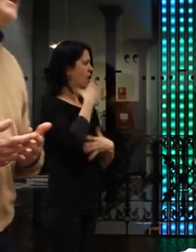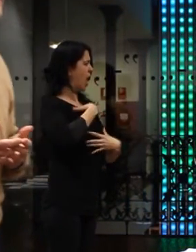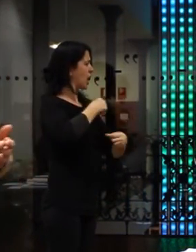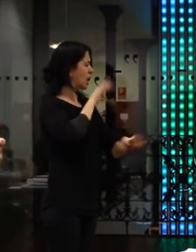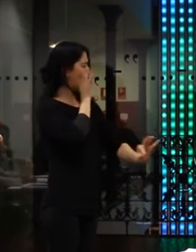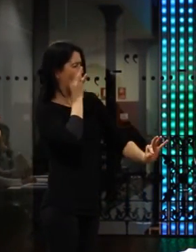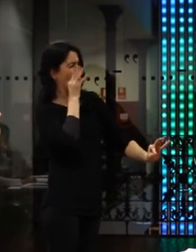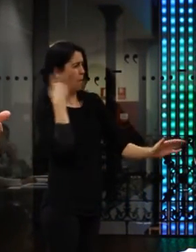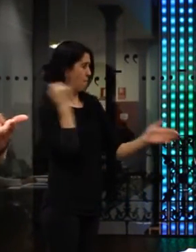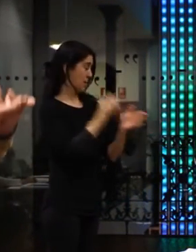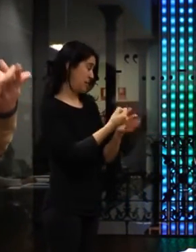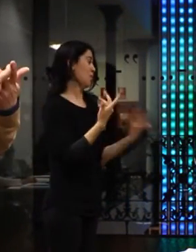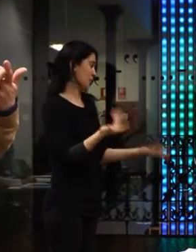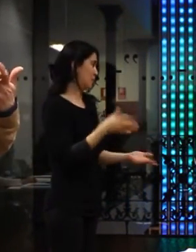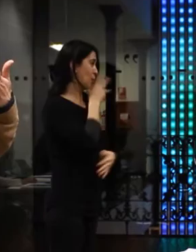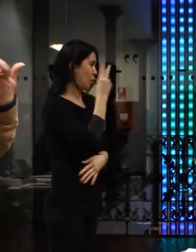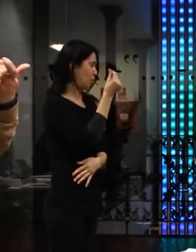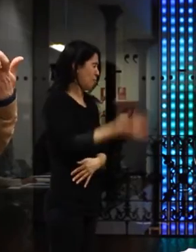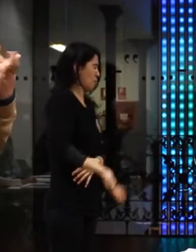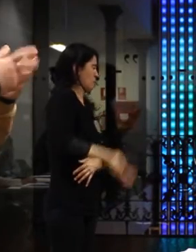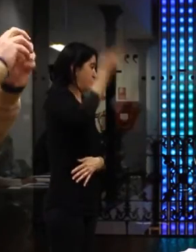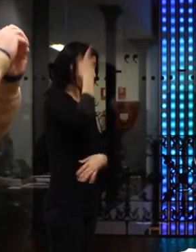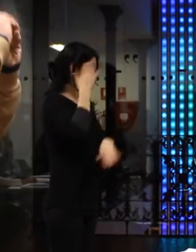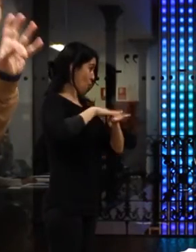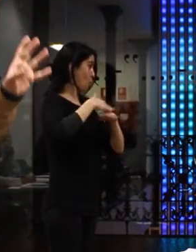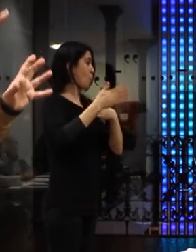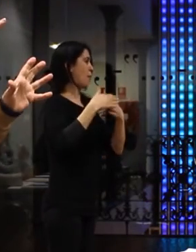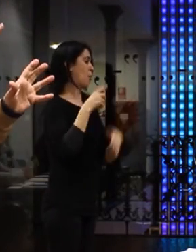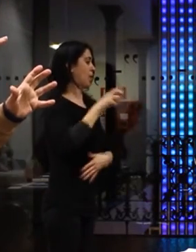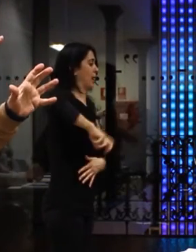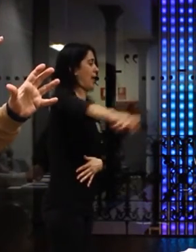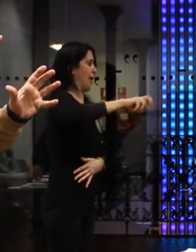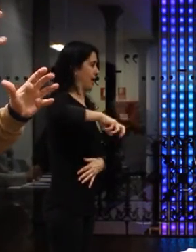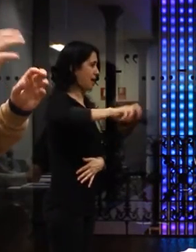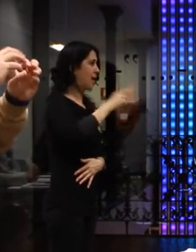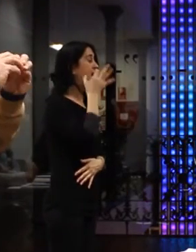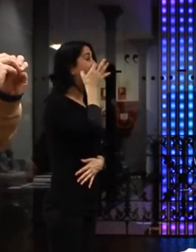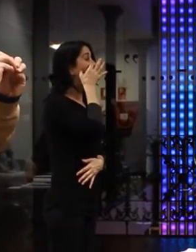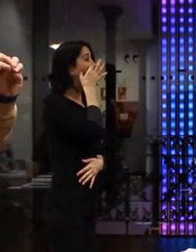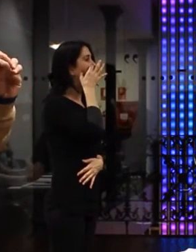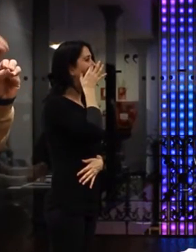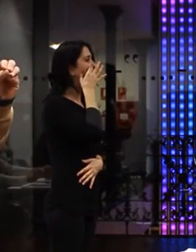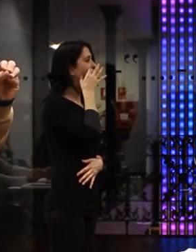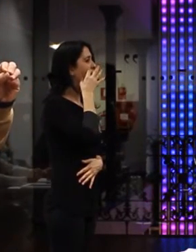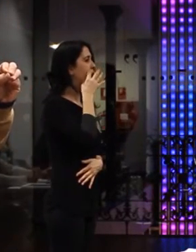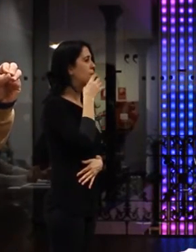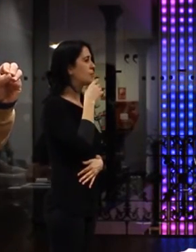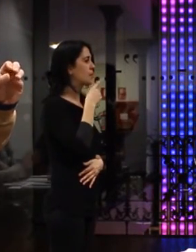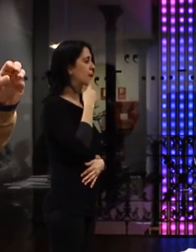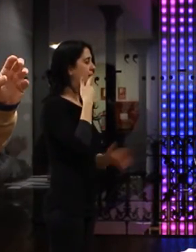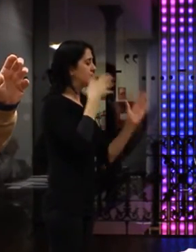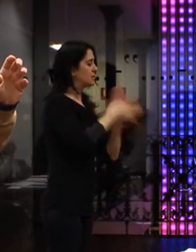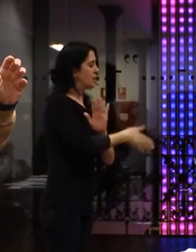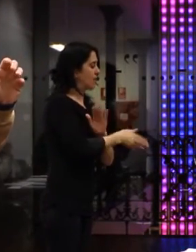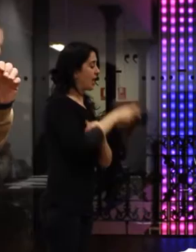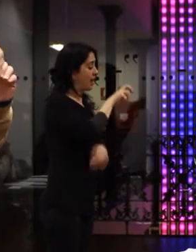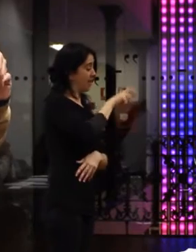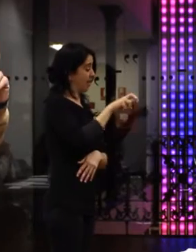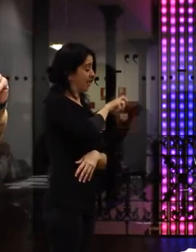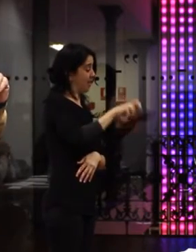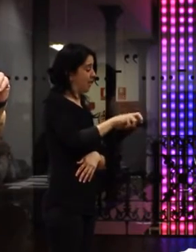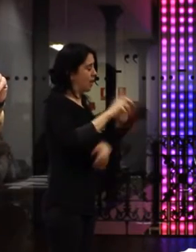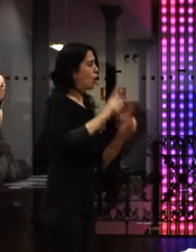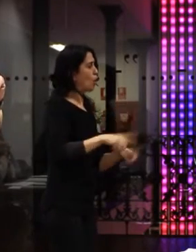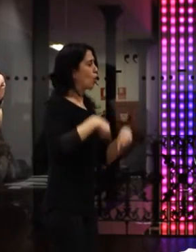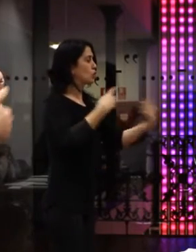la subida del coste, ¿no? Pero no solo no es lineal, es más sofisticado. No es que provoque la subida del precio de la energía, sino